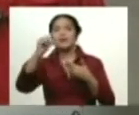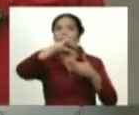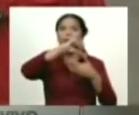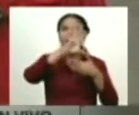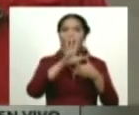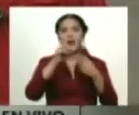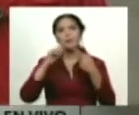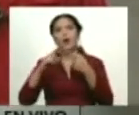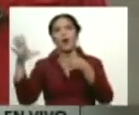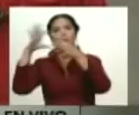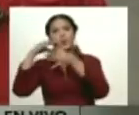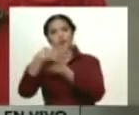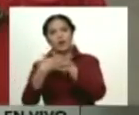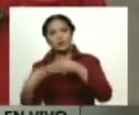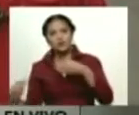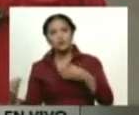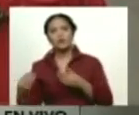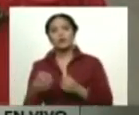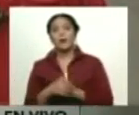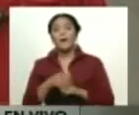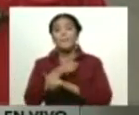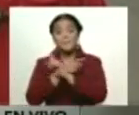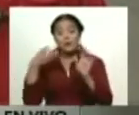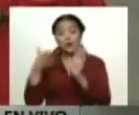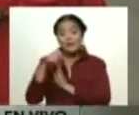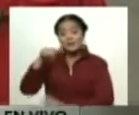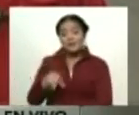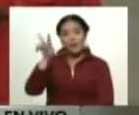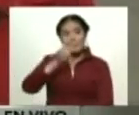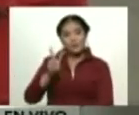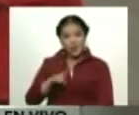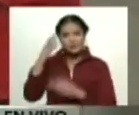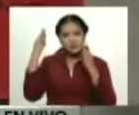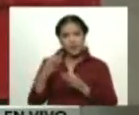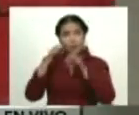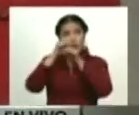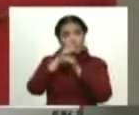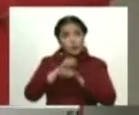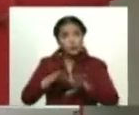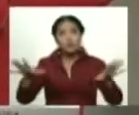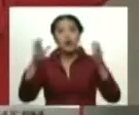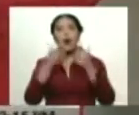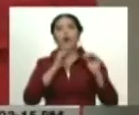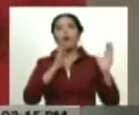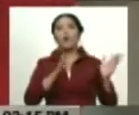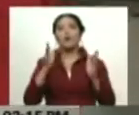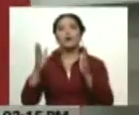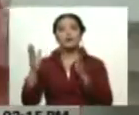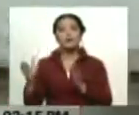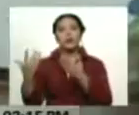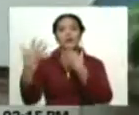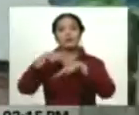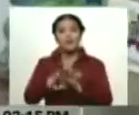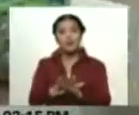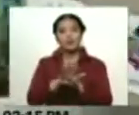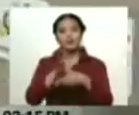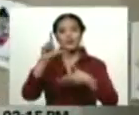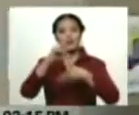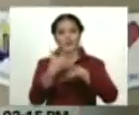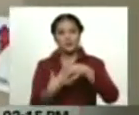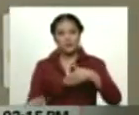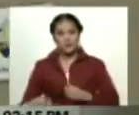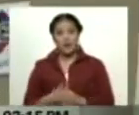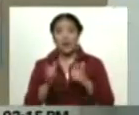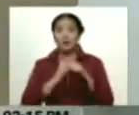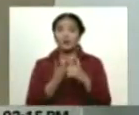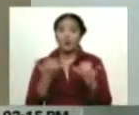Venezuela obviamente va a tener un eco y una resonancia en toda la estructura de organización y de integración que hay en la región. Quizás